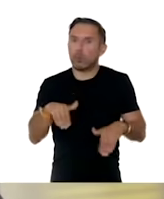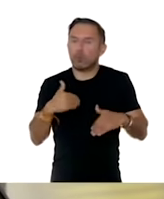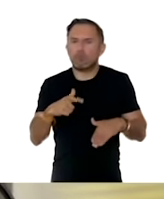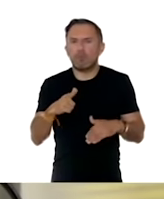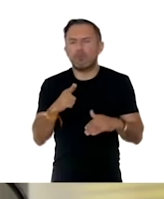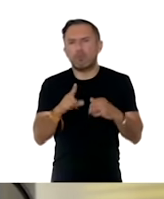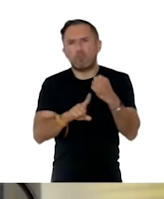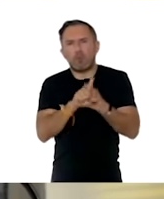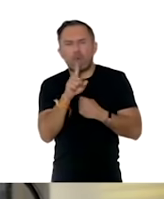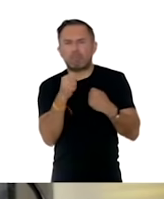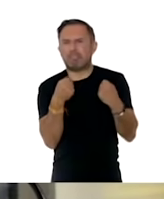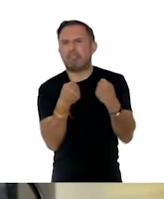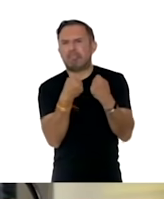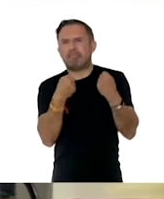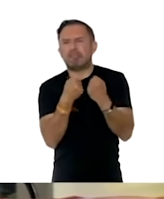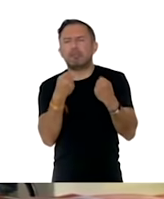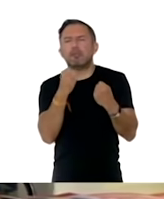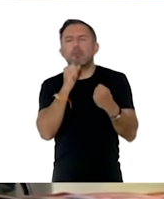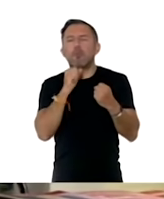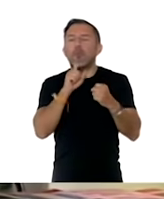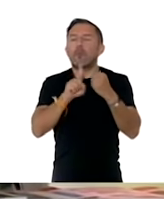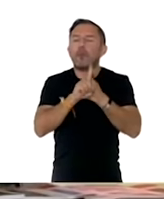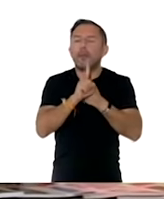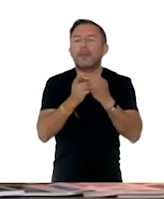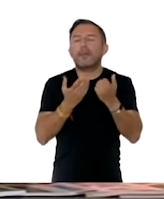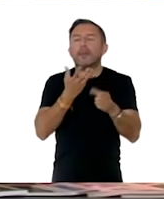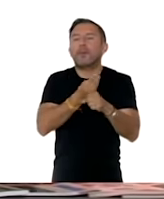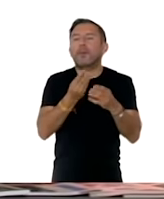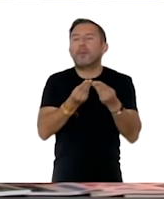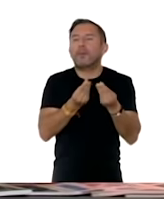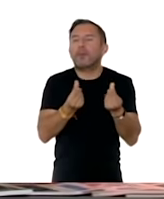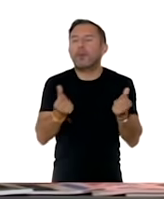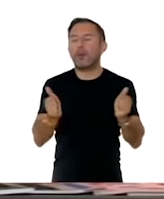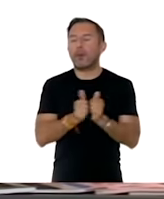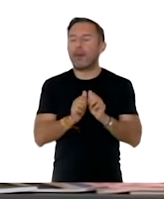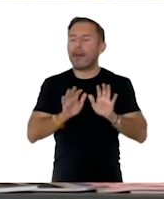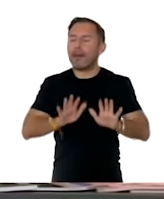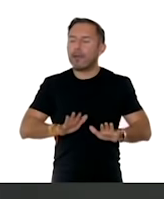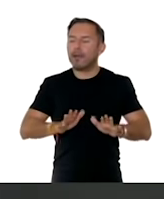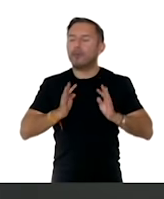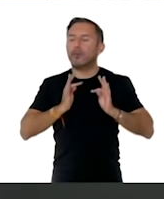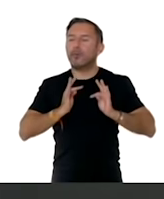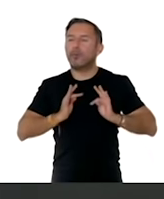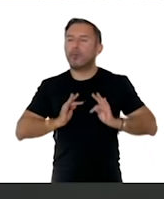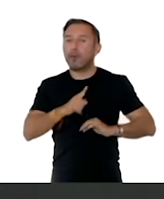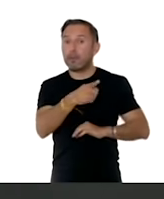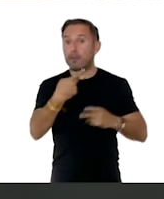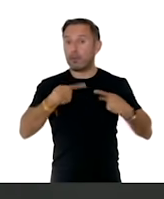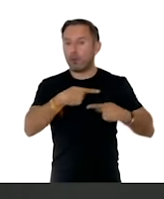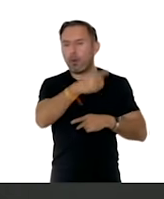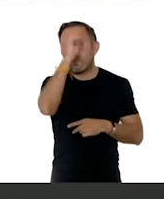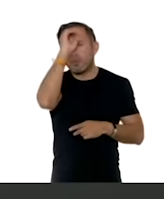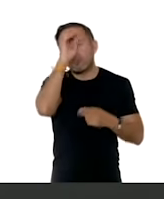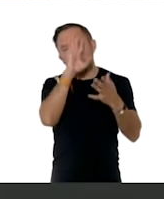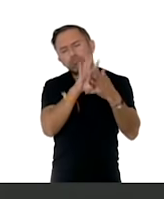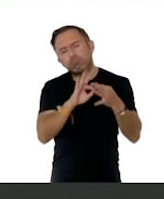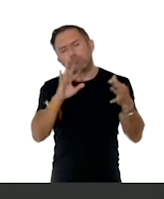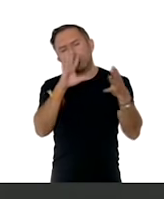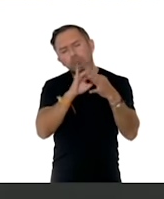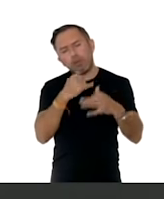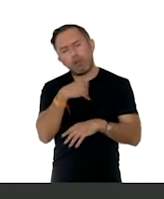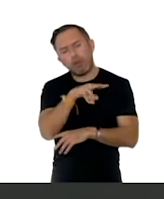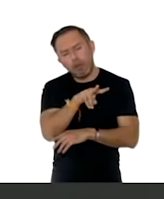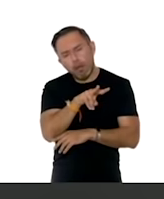los conflictos es con una actitud relajada, escuchando los argumentos de la otra persona y compartiéndole los nuestros de una